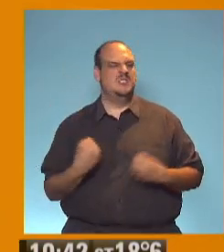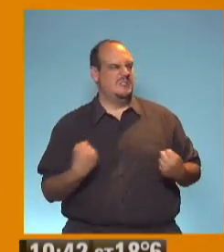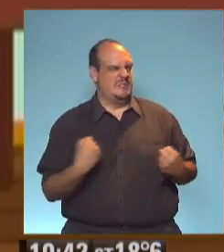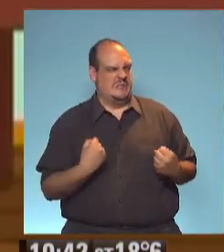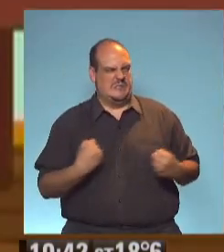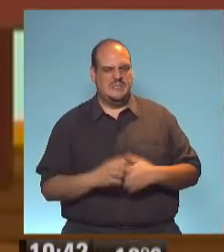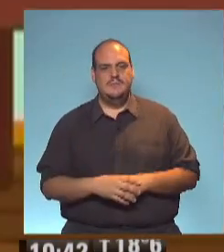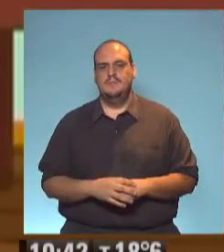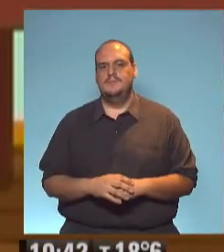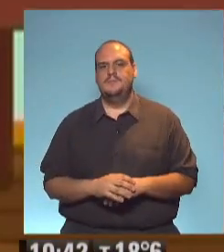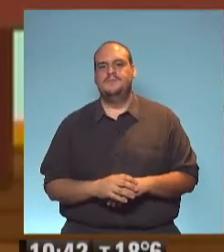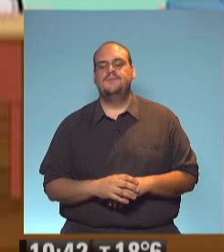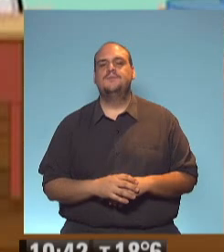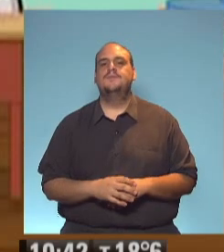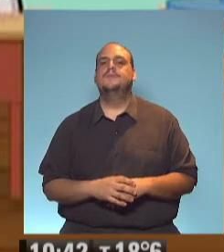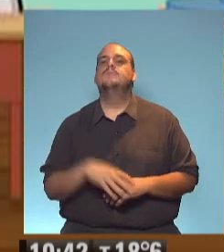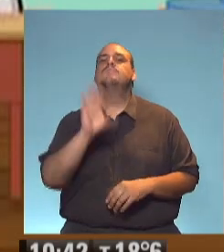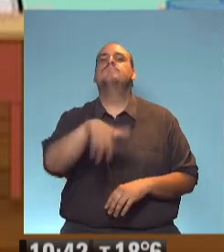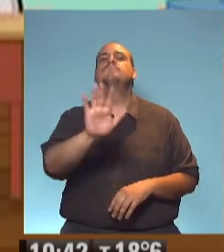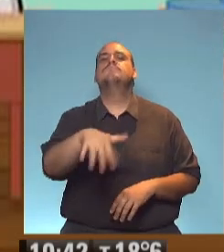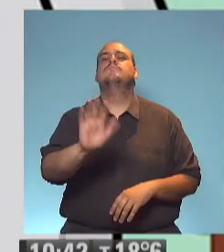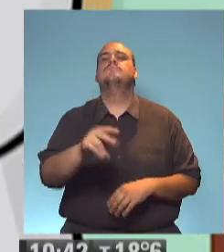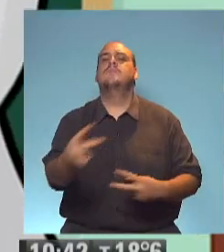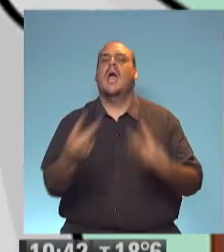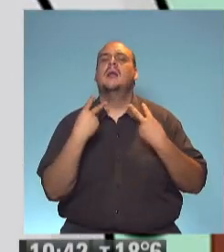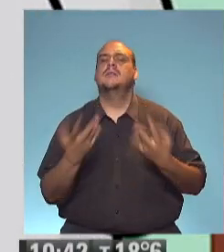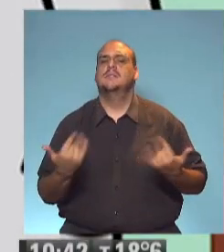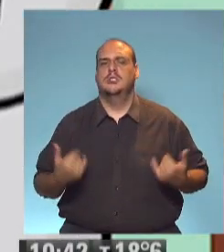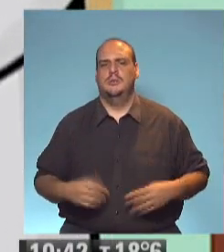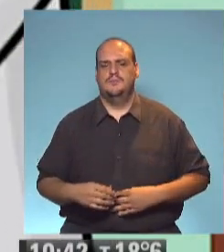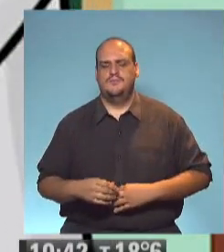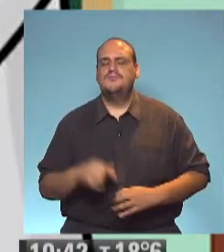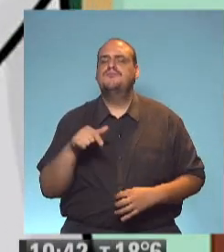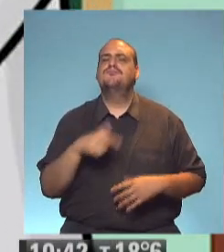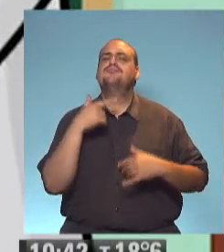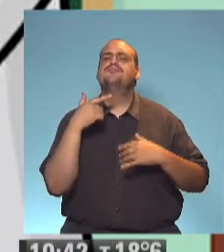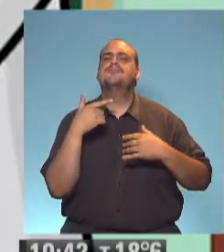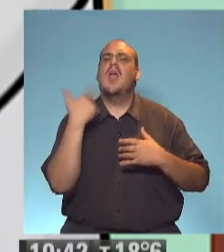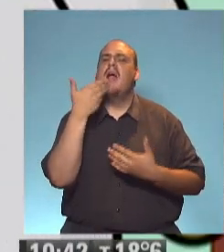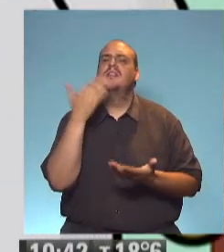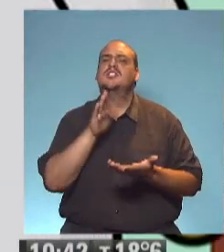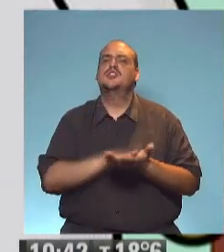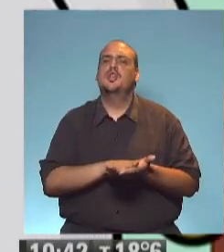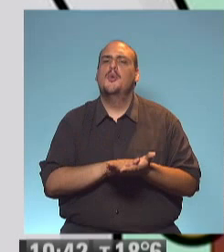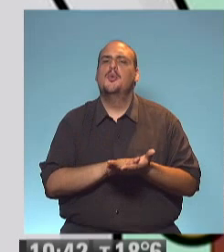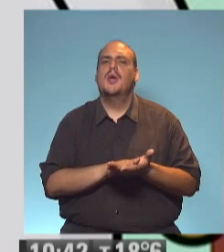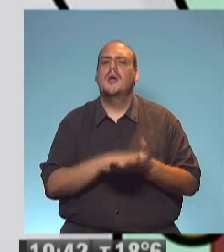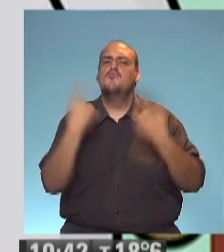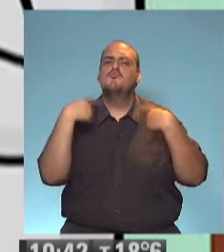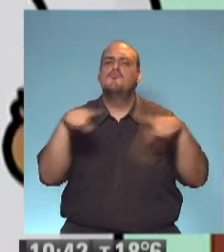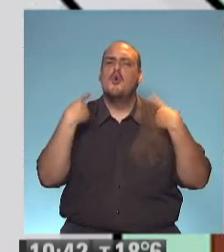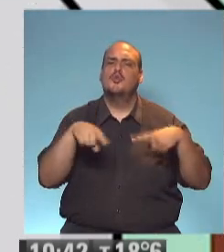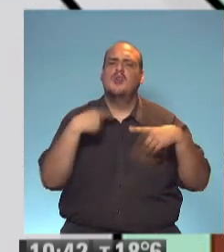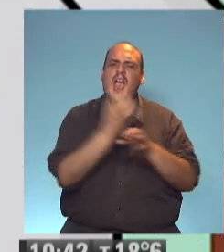¡Wow! Muy bien, niños. Presten atención. Hoy vamos a hablar sobre los géneros